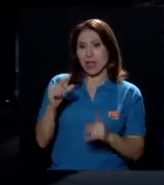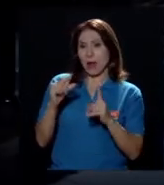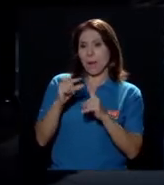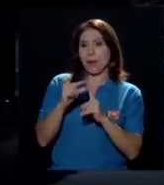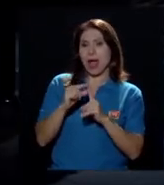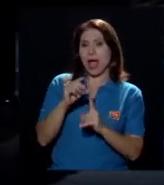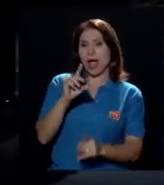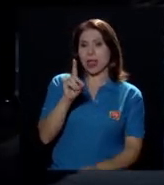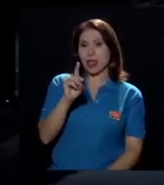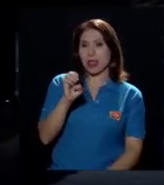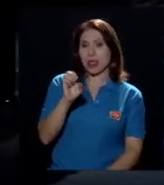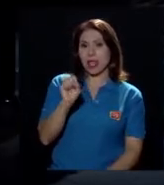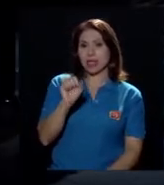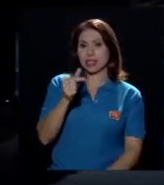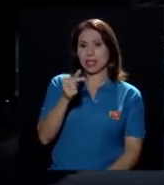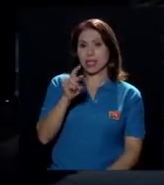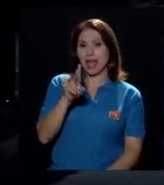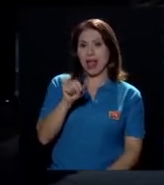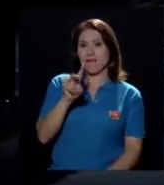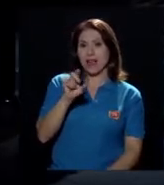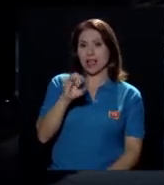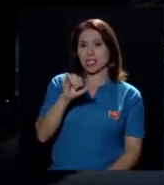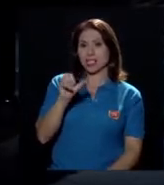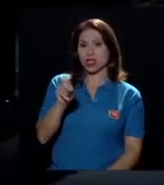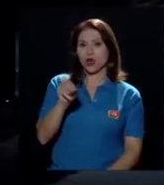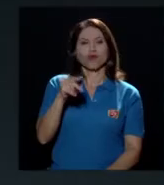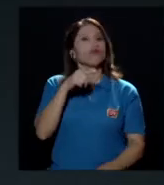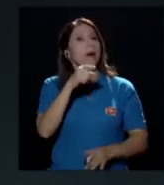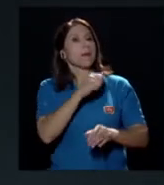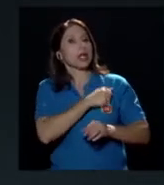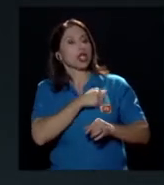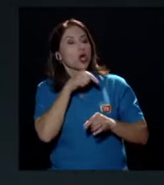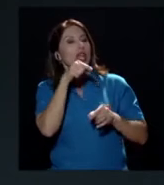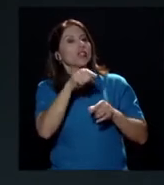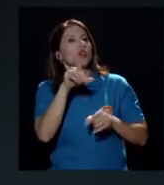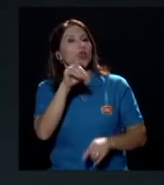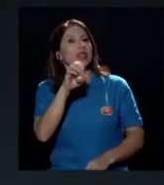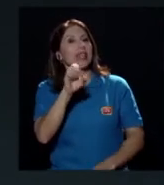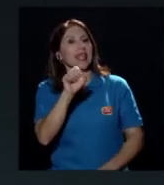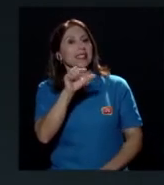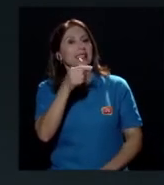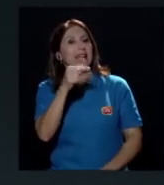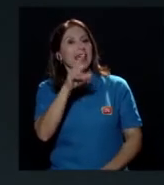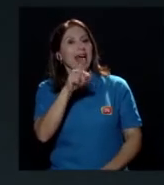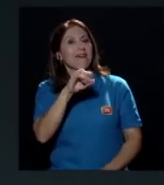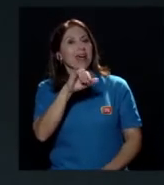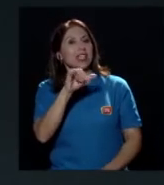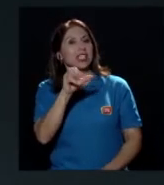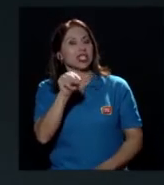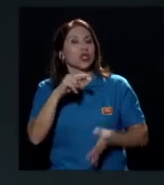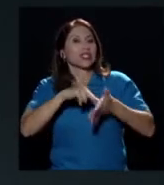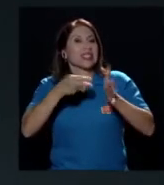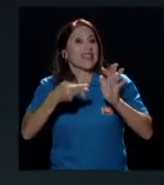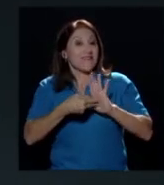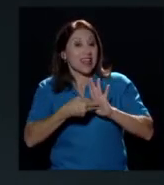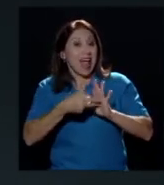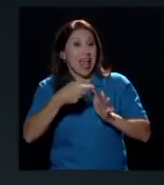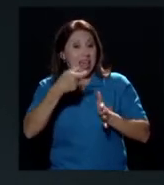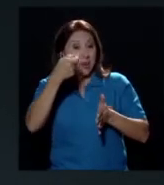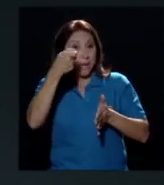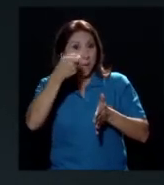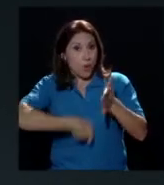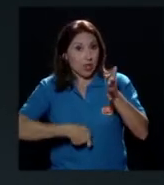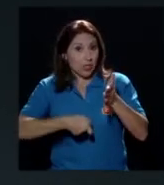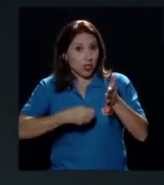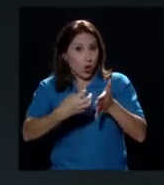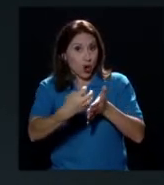estoy en traducción, desgrabación es la eliminación de los impuestos a las importaciones. Puede tener otras connotaciones, pero esa es la básica.